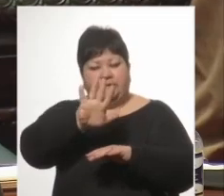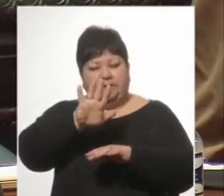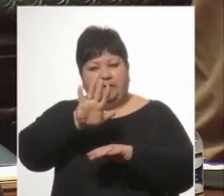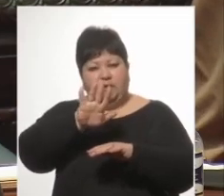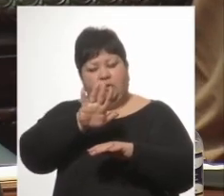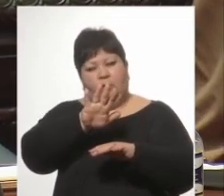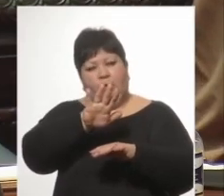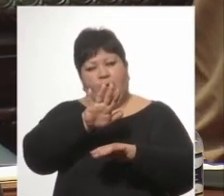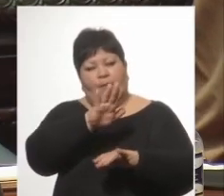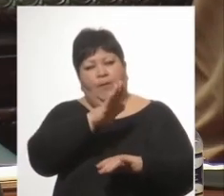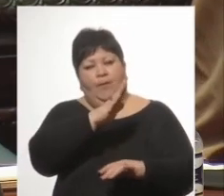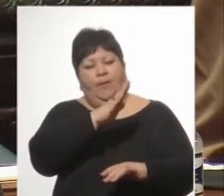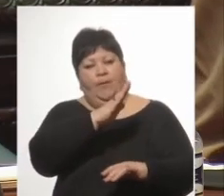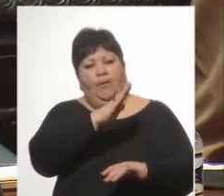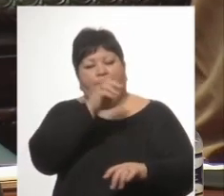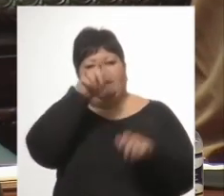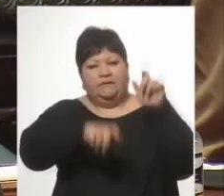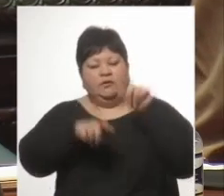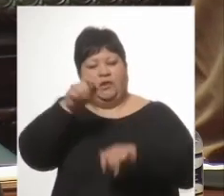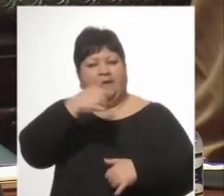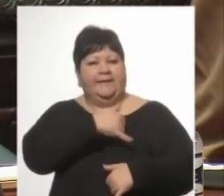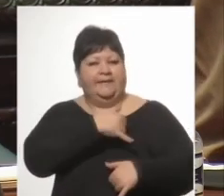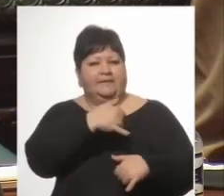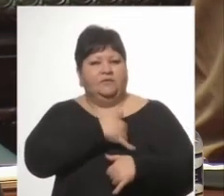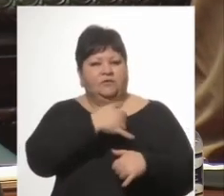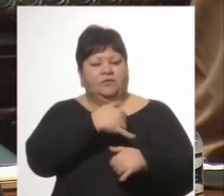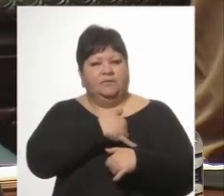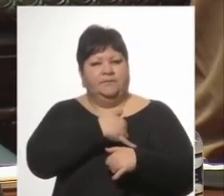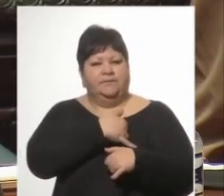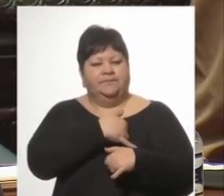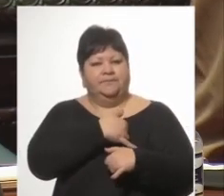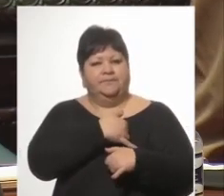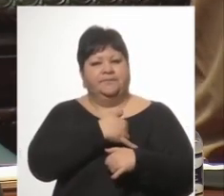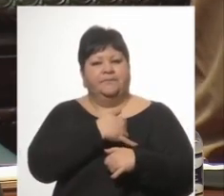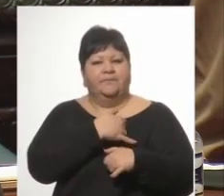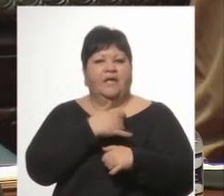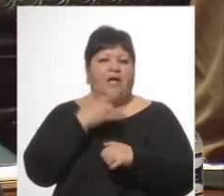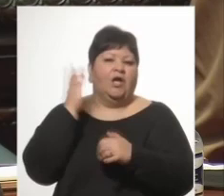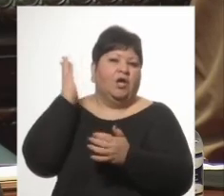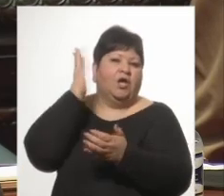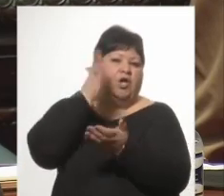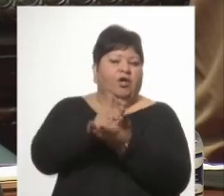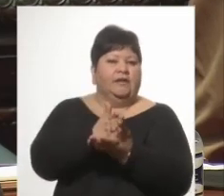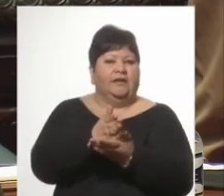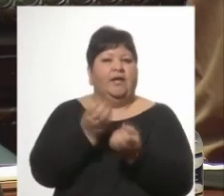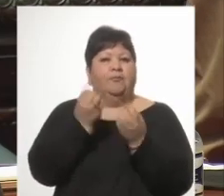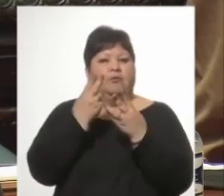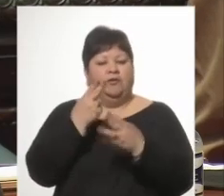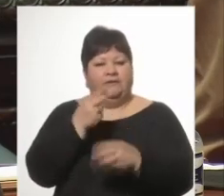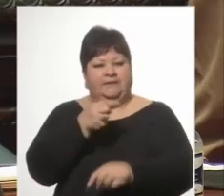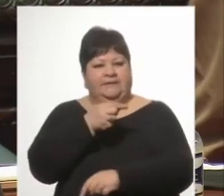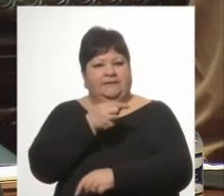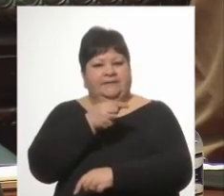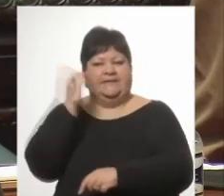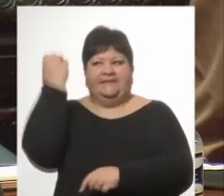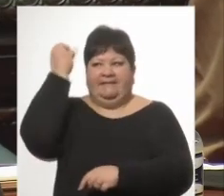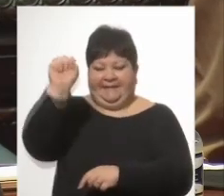Nacional que habían sido condenados por esa causa.